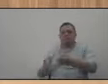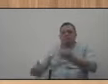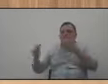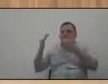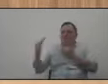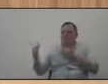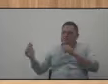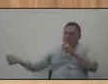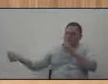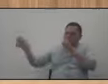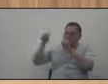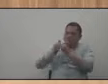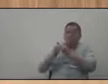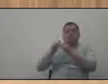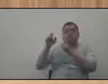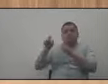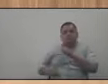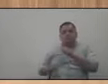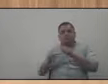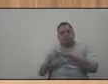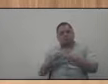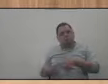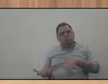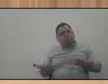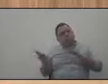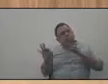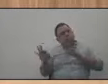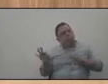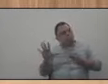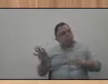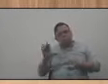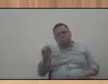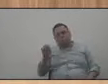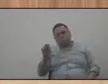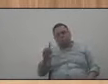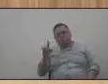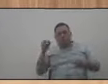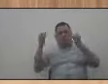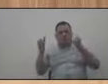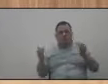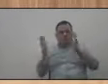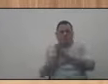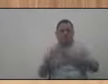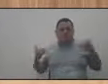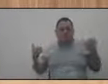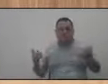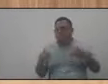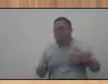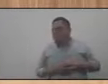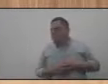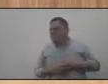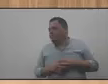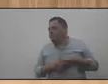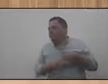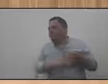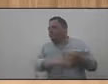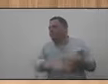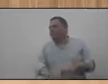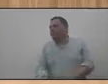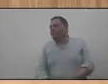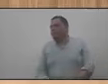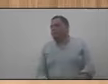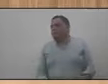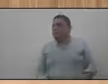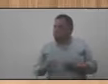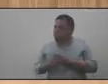han acompañado irrestrictamente para que Capresoca hoy sea una realidad. A los miembros de la Junta Directiva, doctor